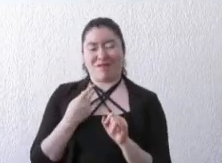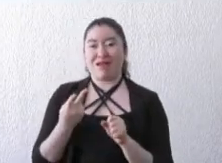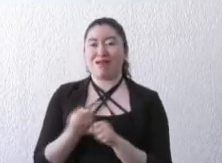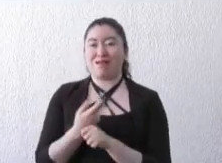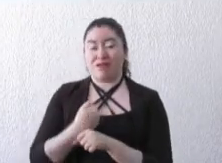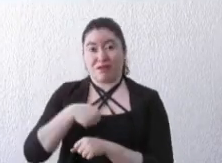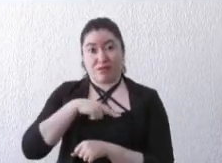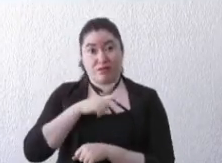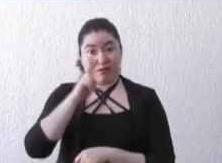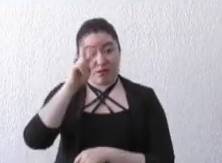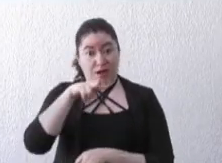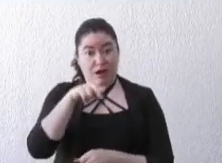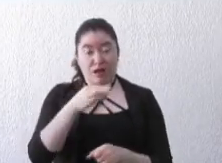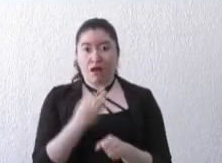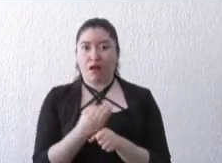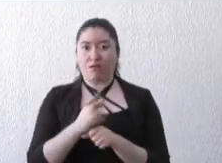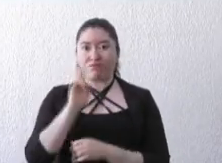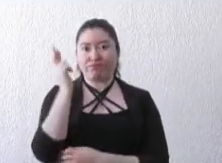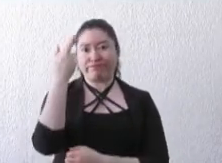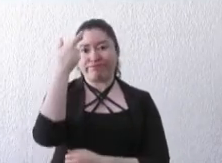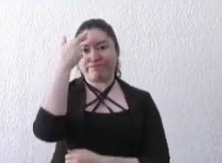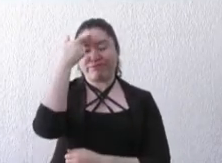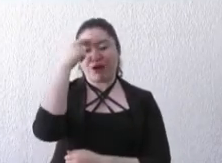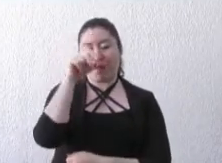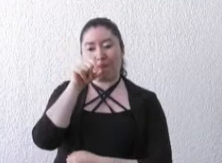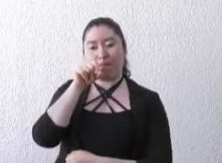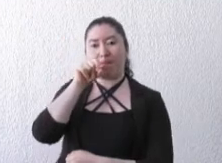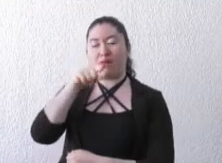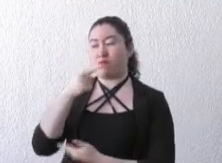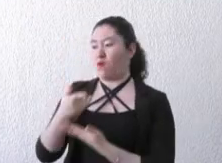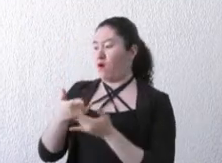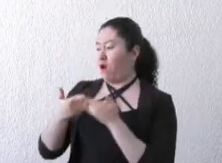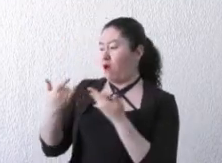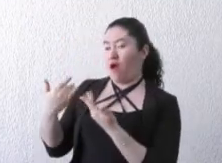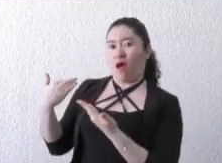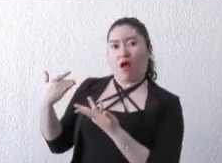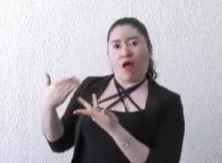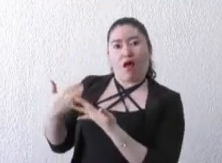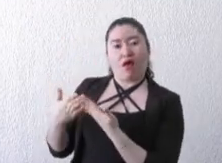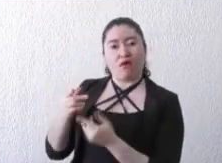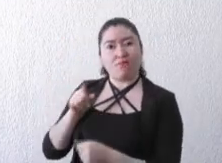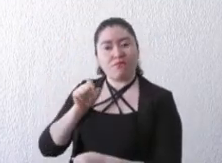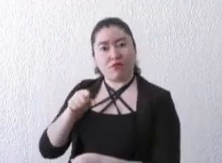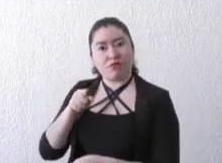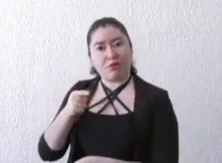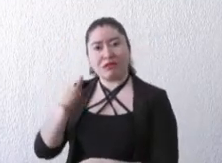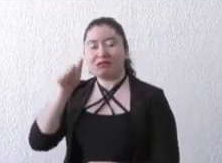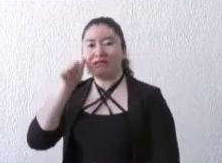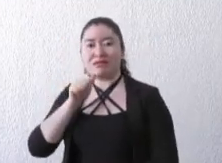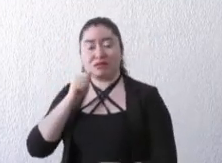el recuerdo de ese hecho y que cada año se pueda, el 10 de julio,